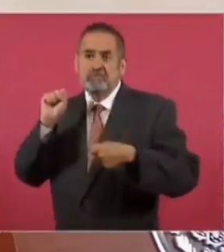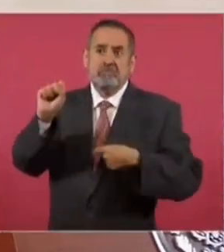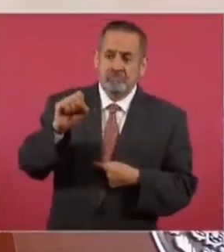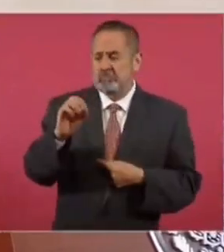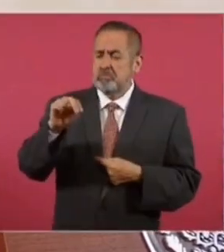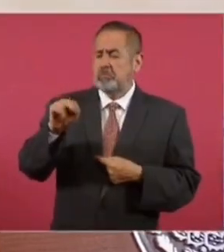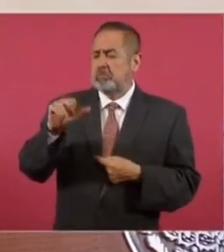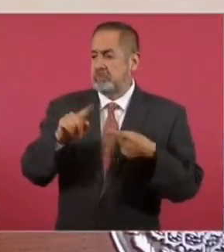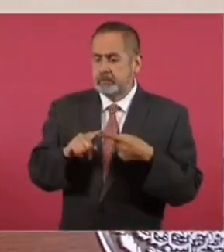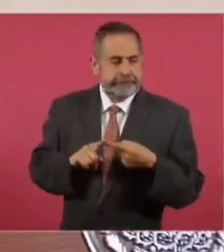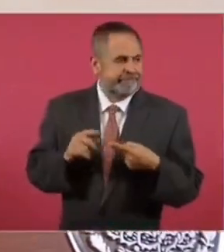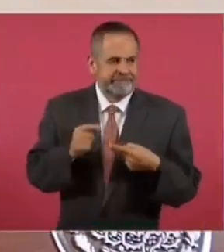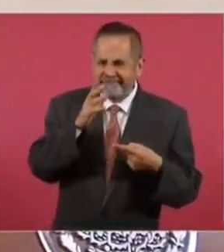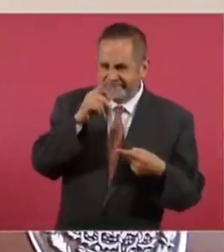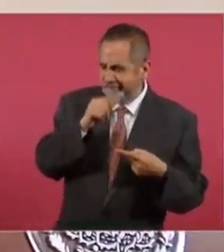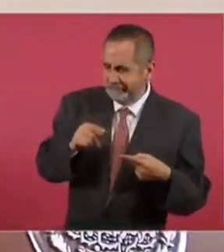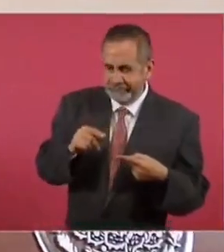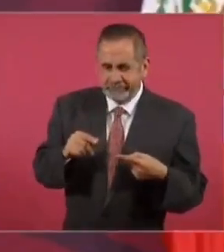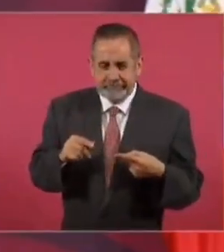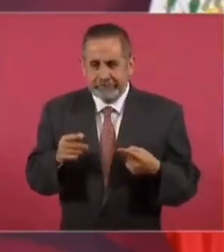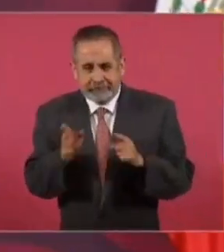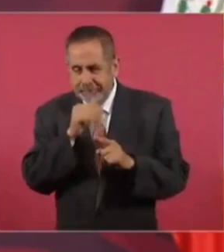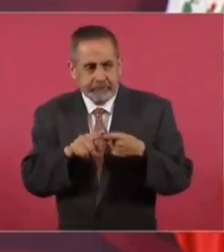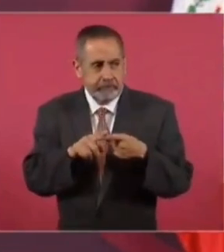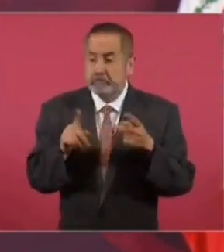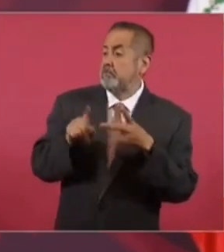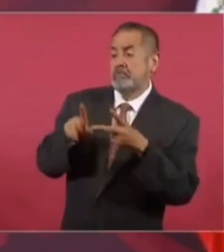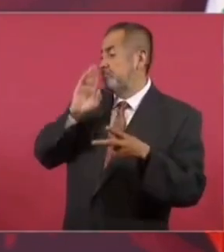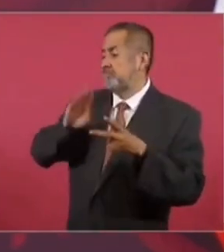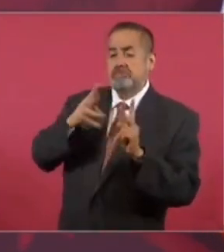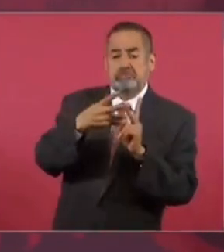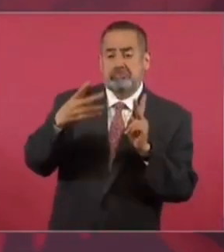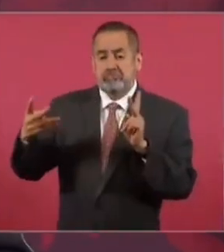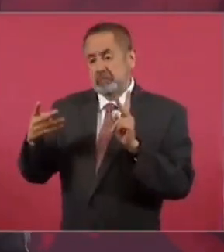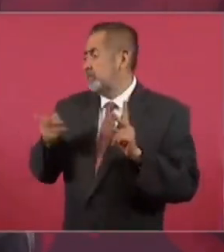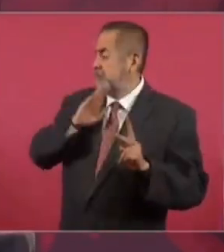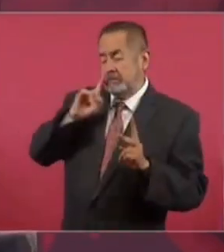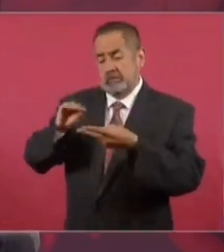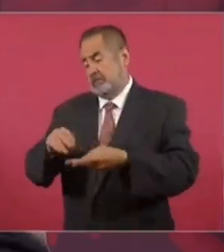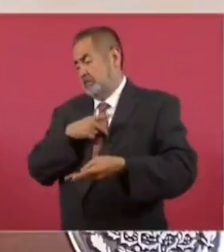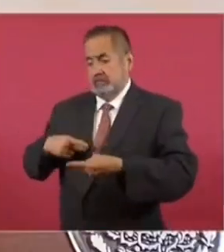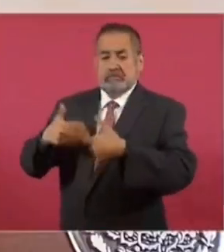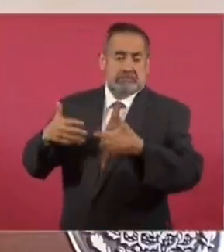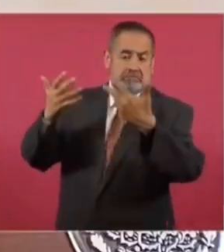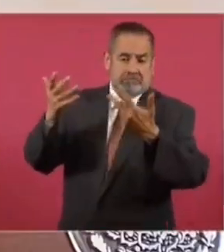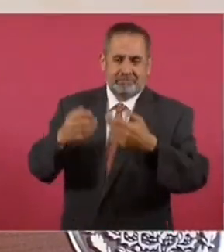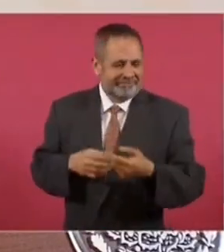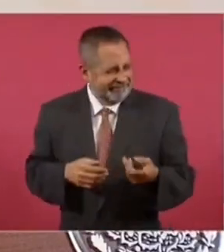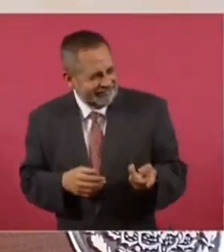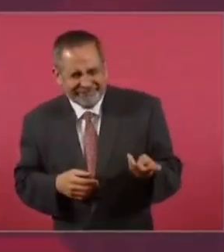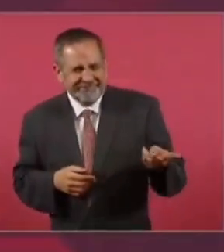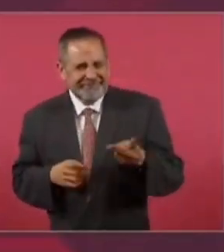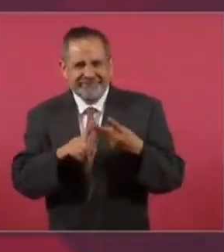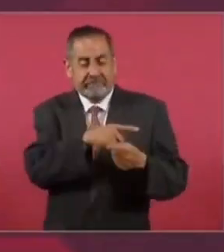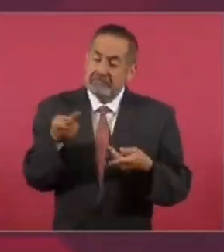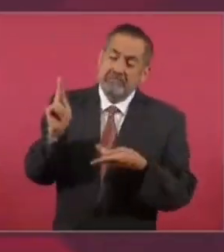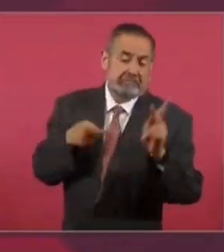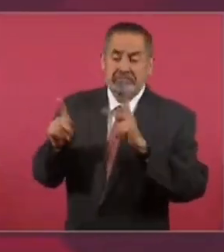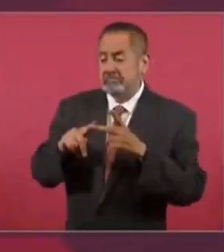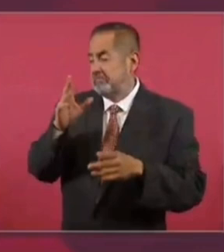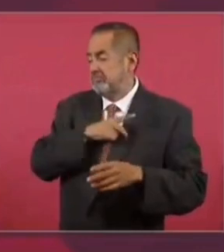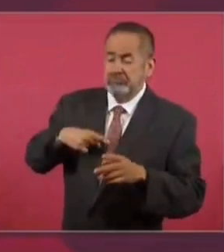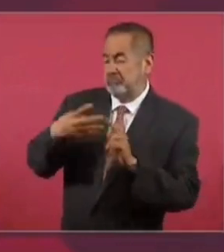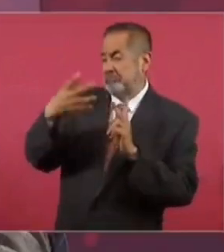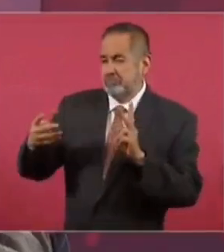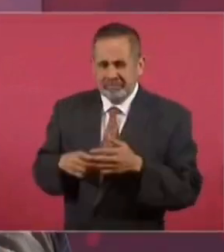demostrar de que era inyectar el virus del comunismo, se fueron a un cuestionamiento acerca de la diversidad